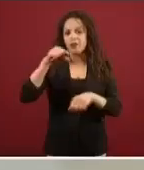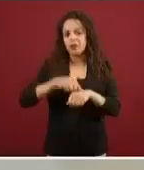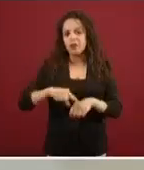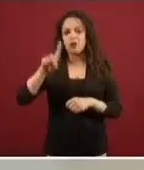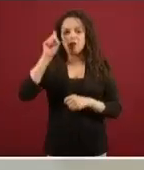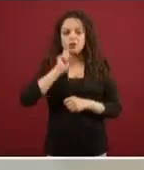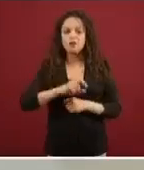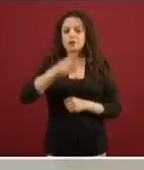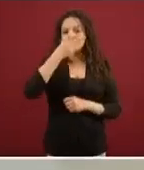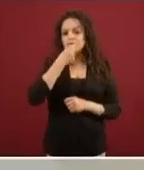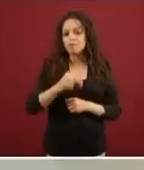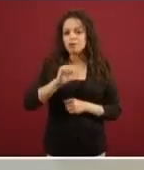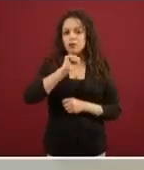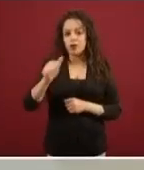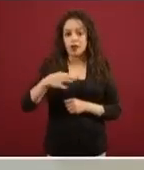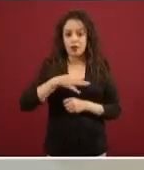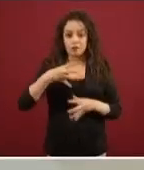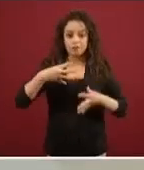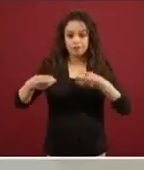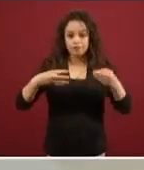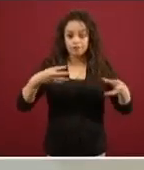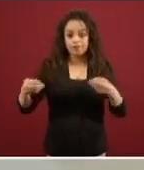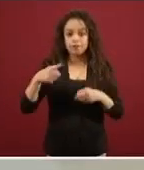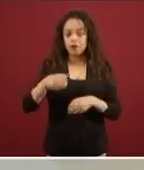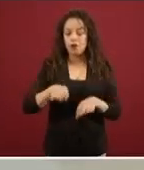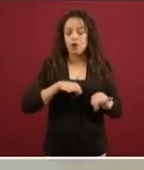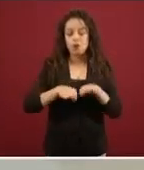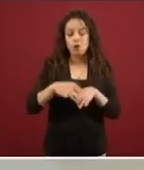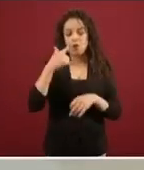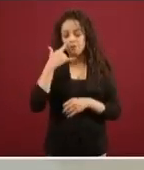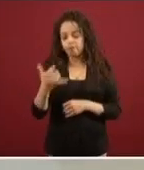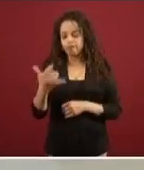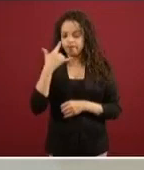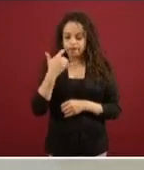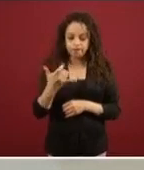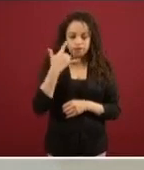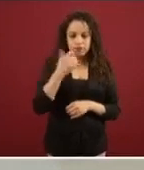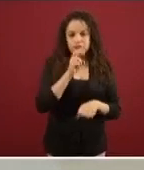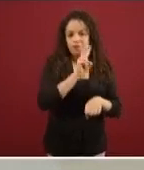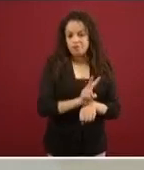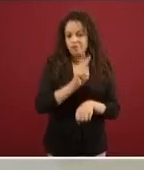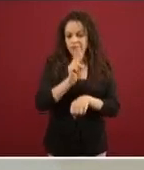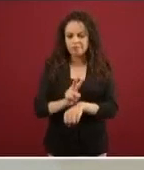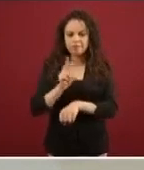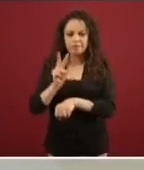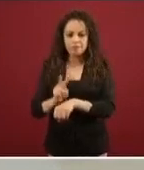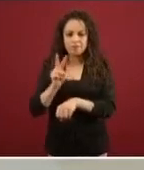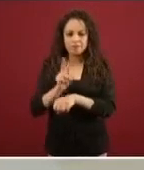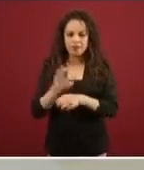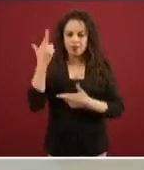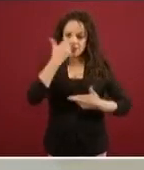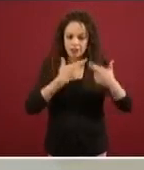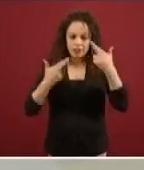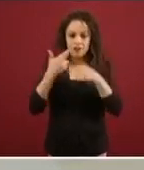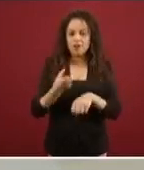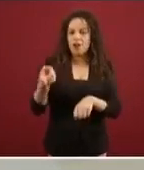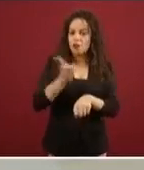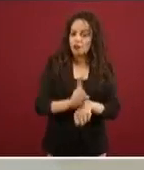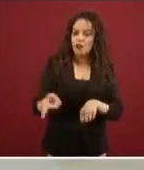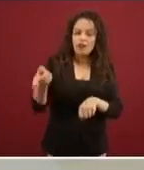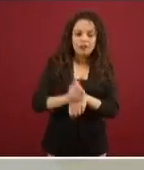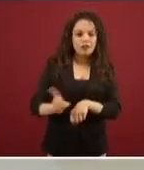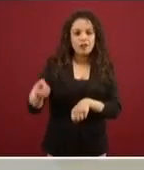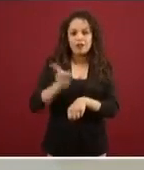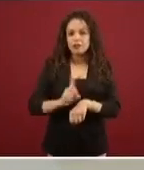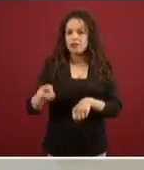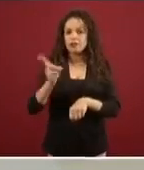Sistema Nacional de Vigilancia Epidemiológica, que trabajan arduamente todos los días, no solamente en oficinas integrando casos, sino